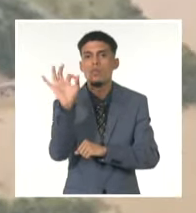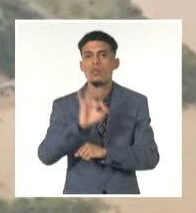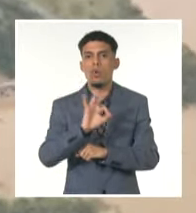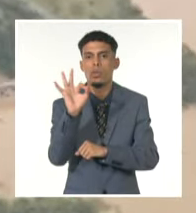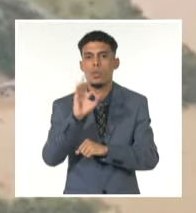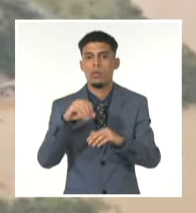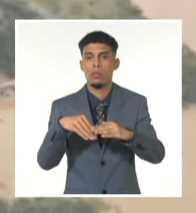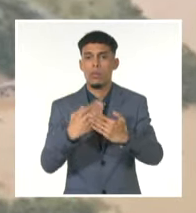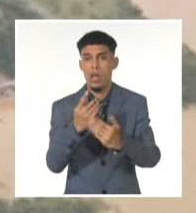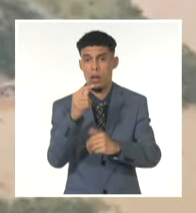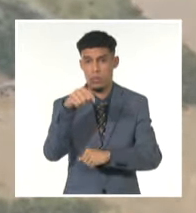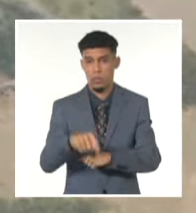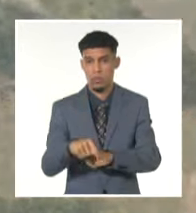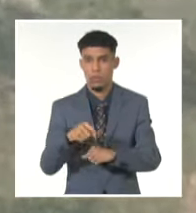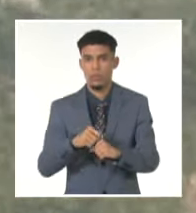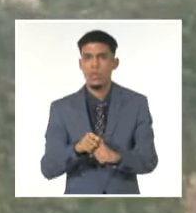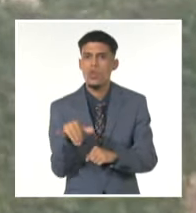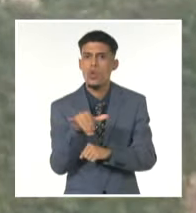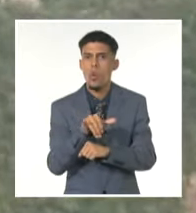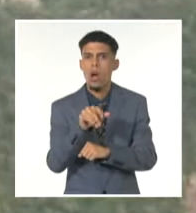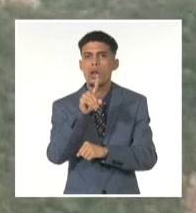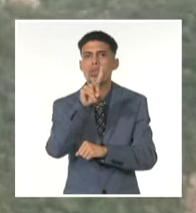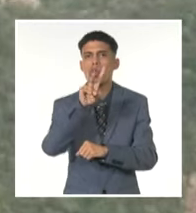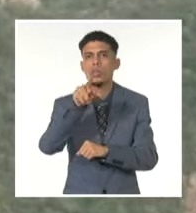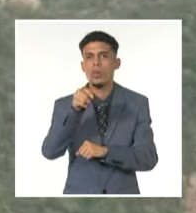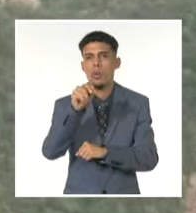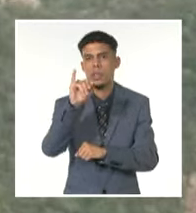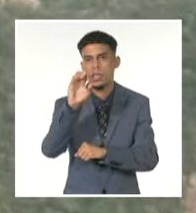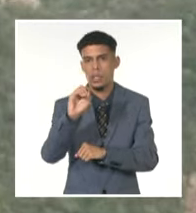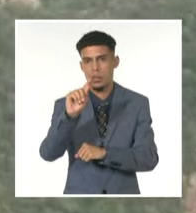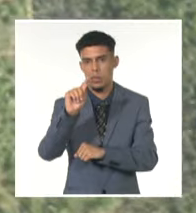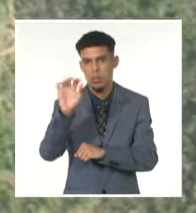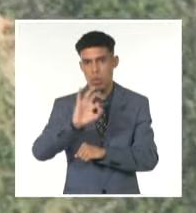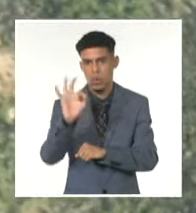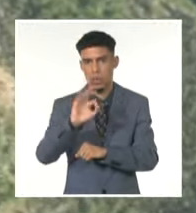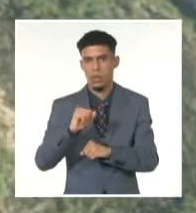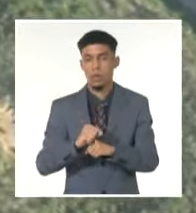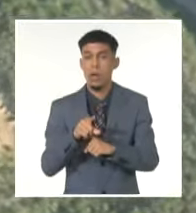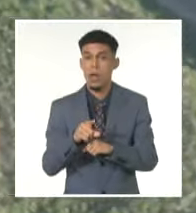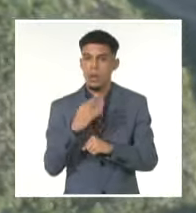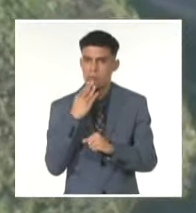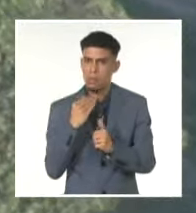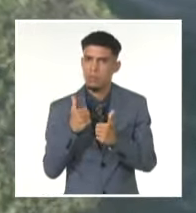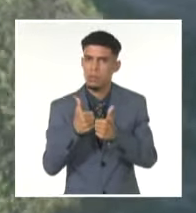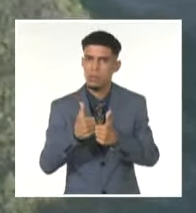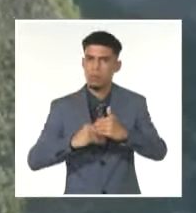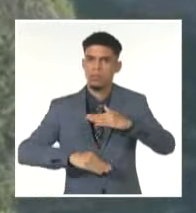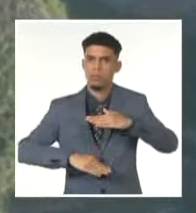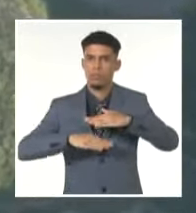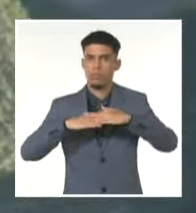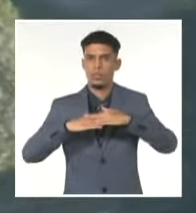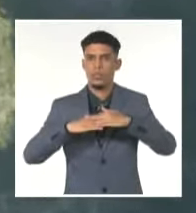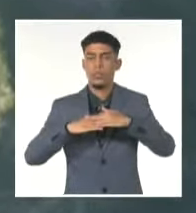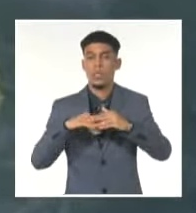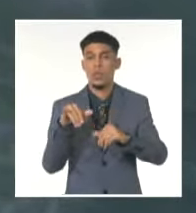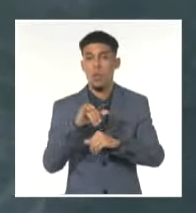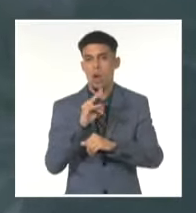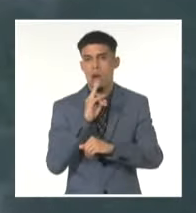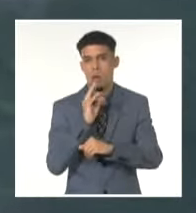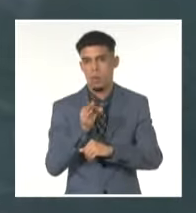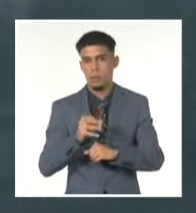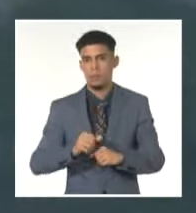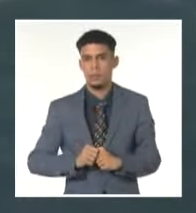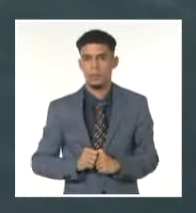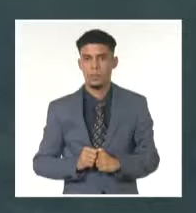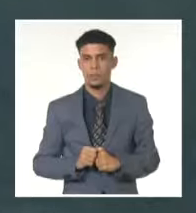jornada de hoy lo hizo al 12,60%, lo que alivia la capacidad de llenado del embalse.